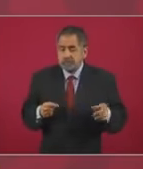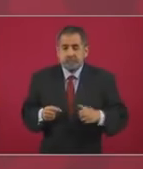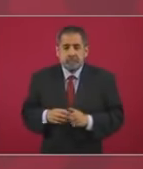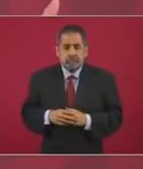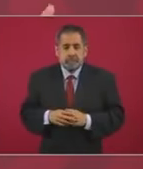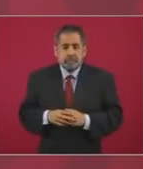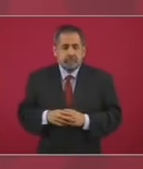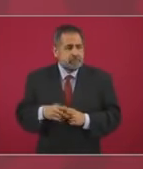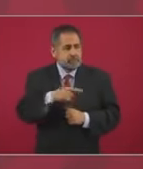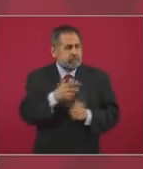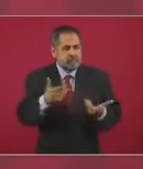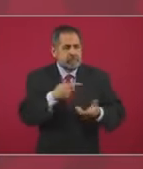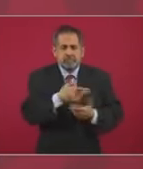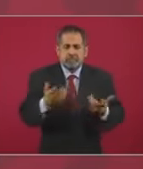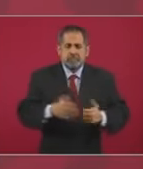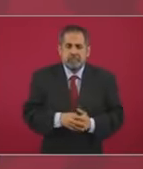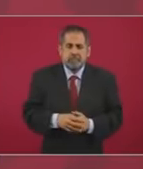¿Qué estaban haciendo?